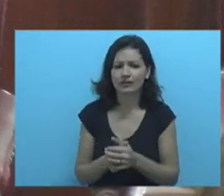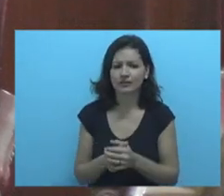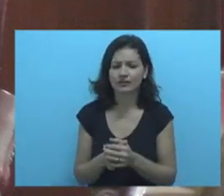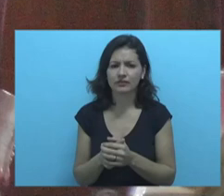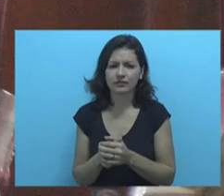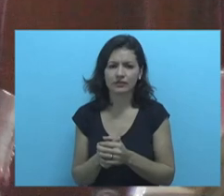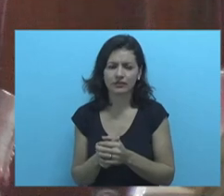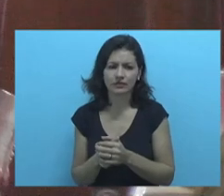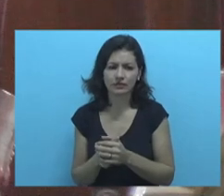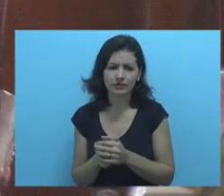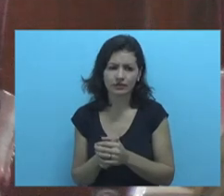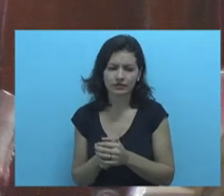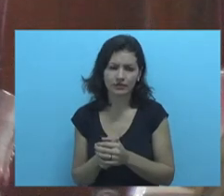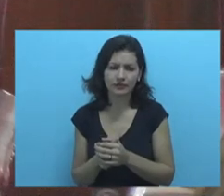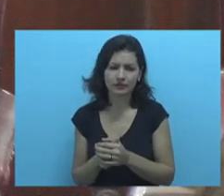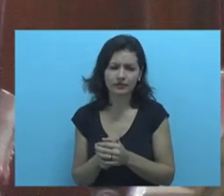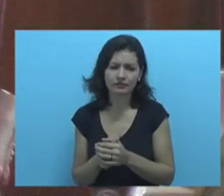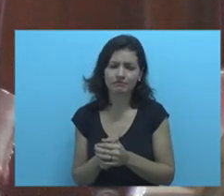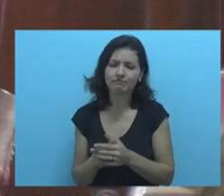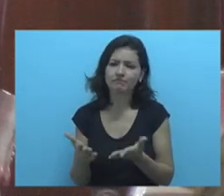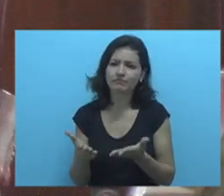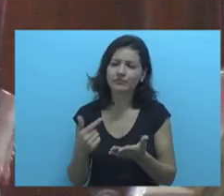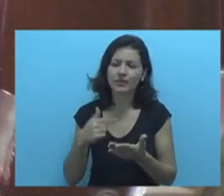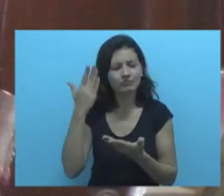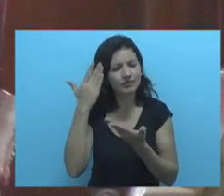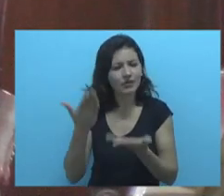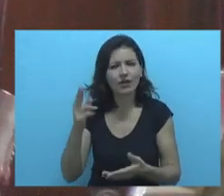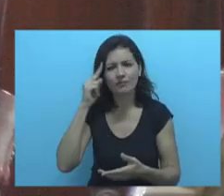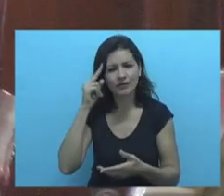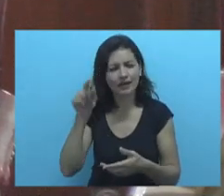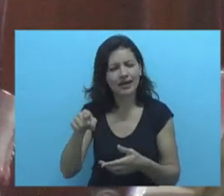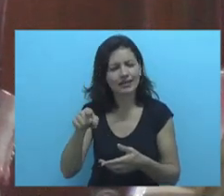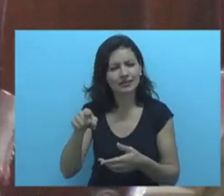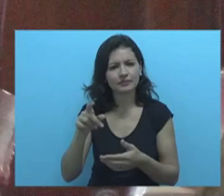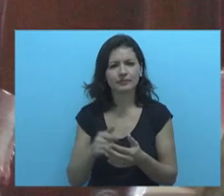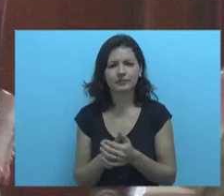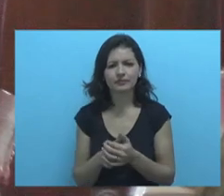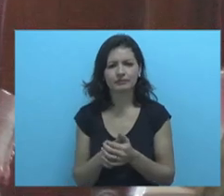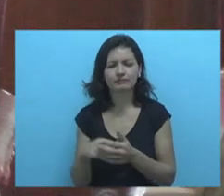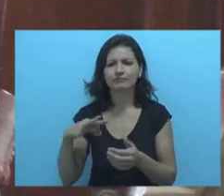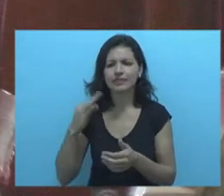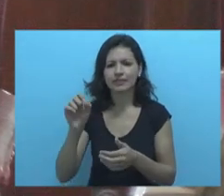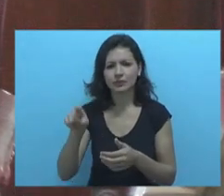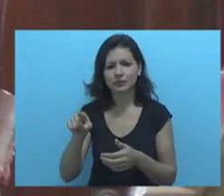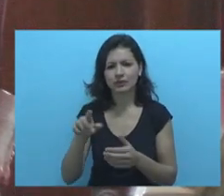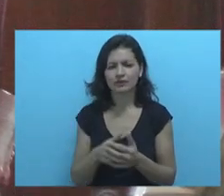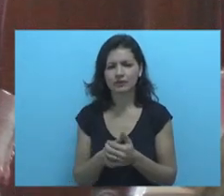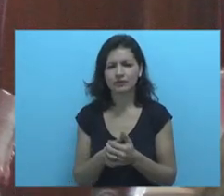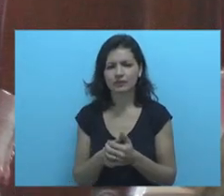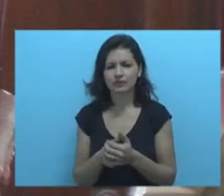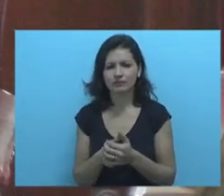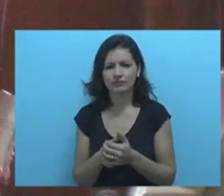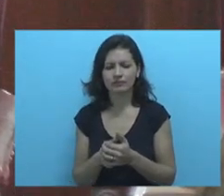muerto, dice Alí Primera, y yo la verdad que queremos honrar a quien ha hecho de su vida una vida